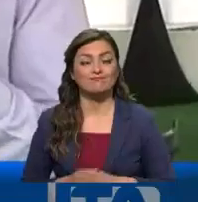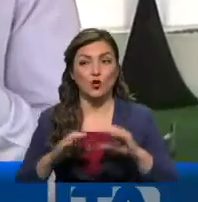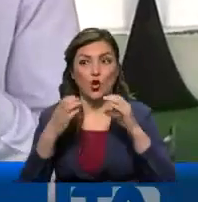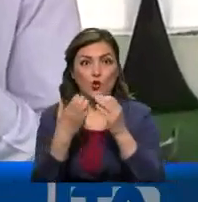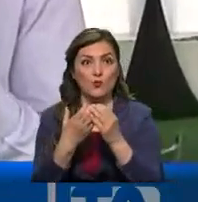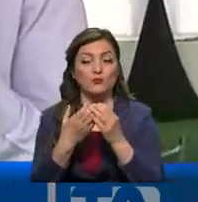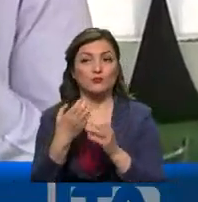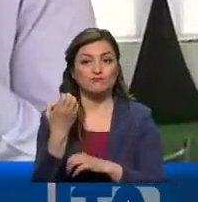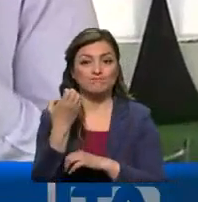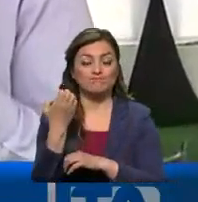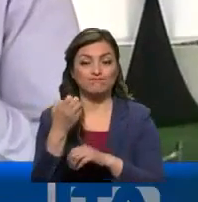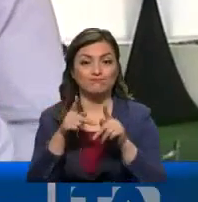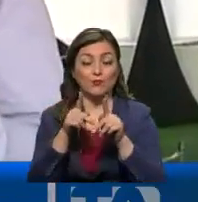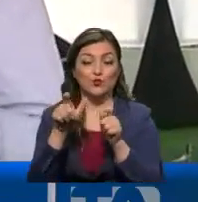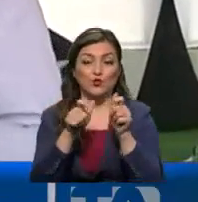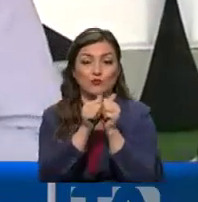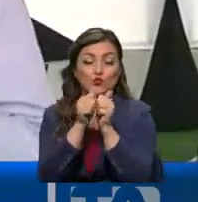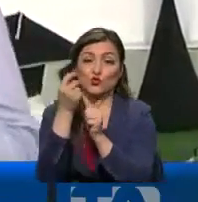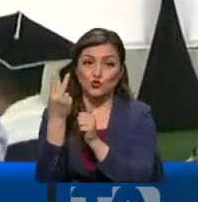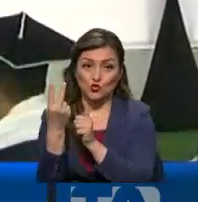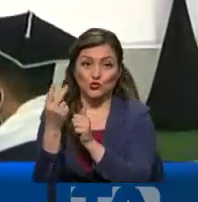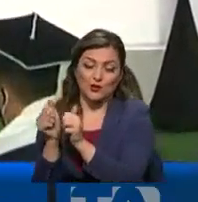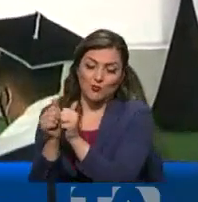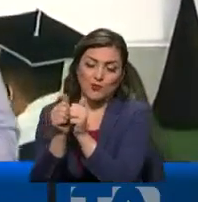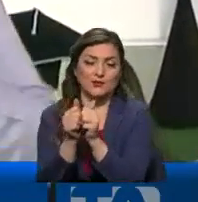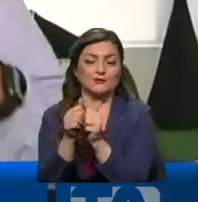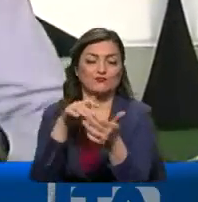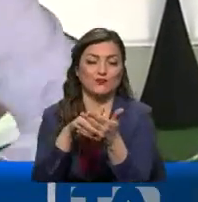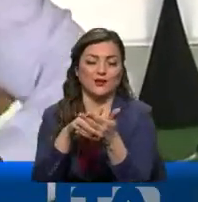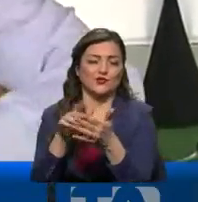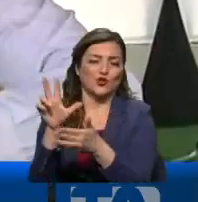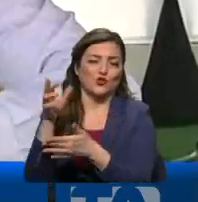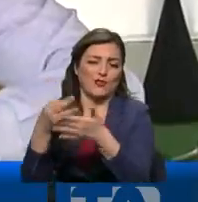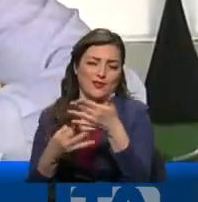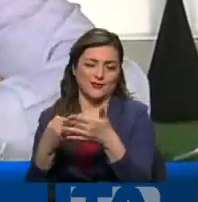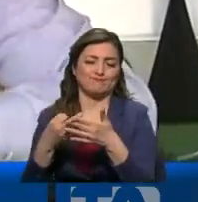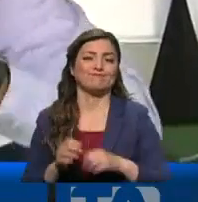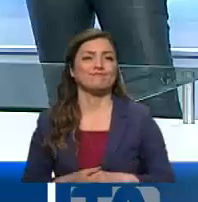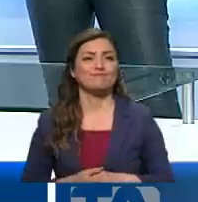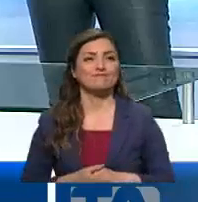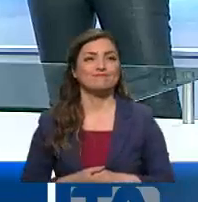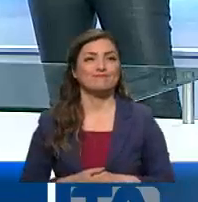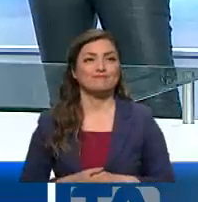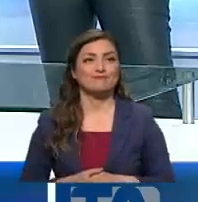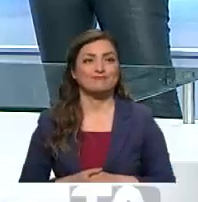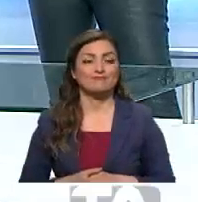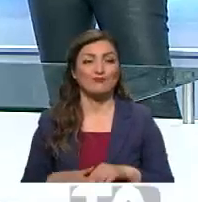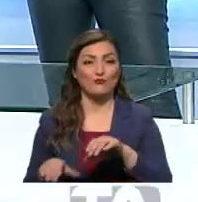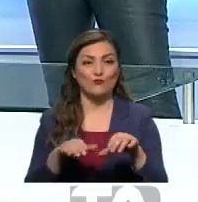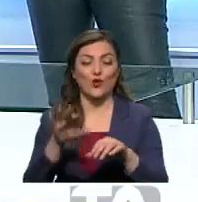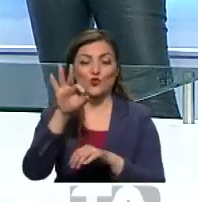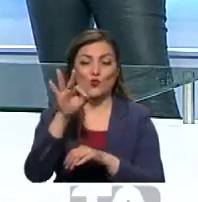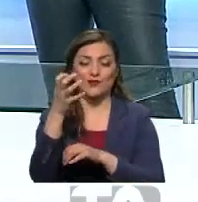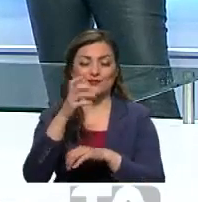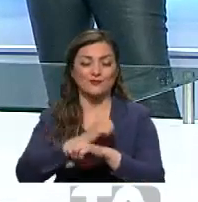permitía dos personas que acompañen a los estudiantes y dos personas están con los estudiantes. Esta es la información que se desarrolla a esta hora, 9:15 de la mañana. Volvemos